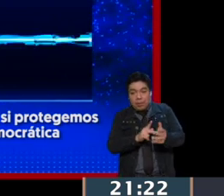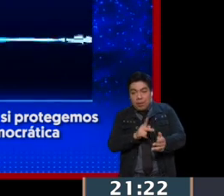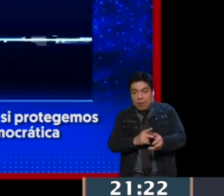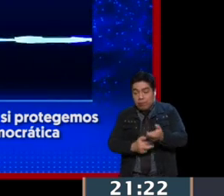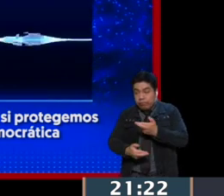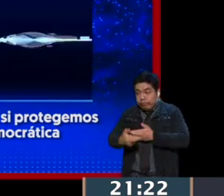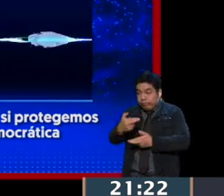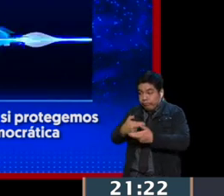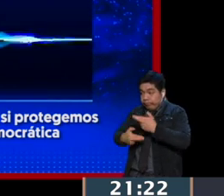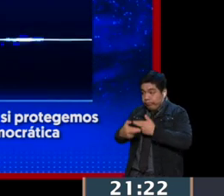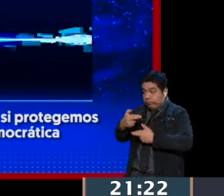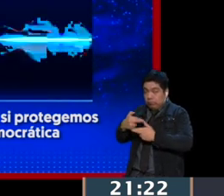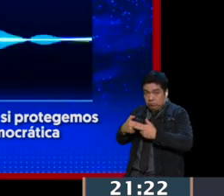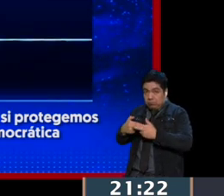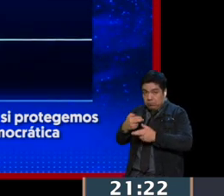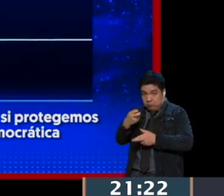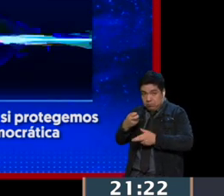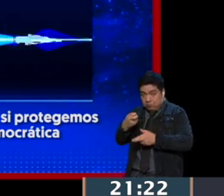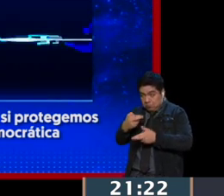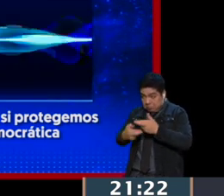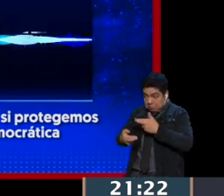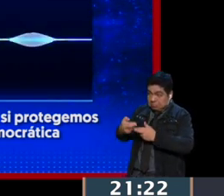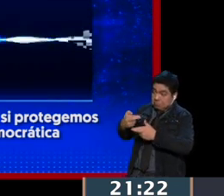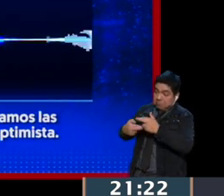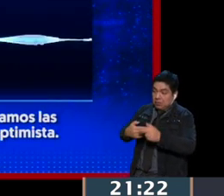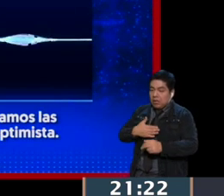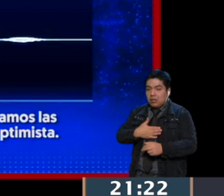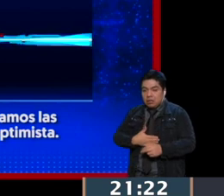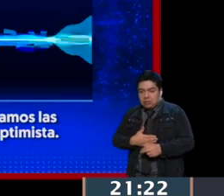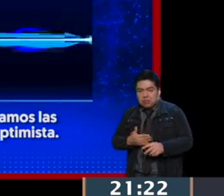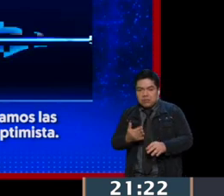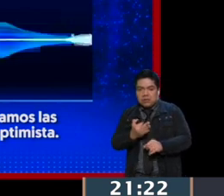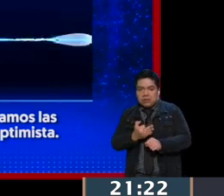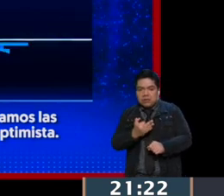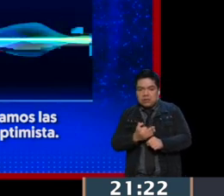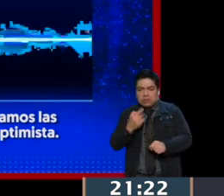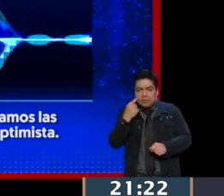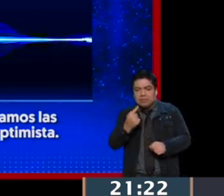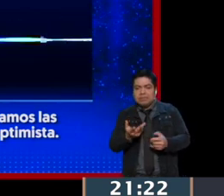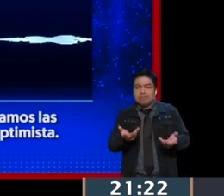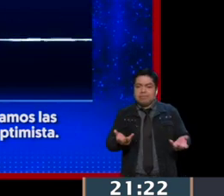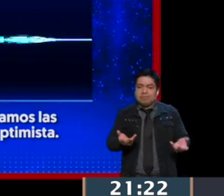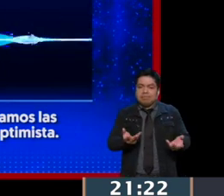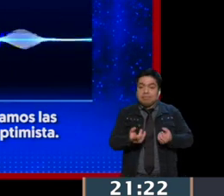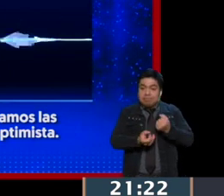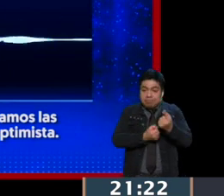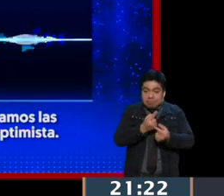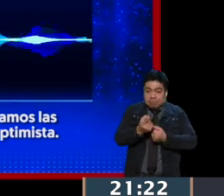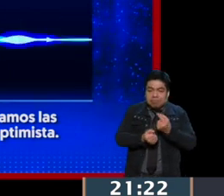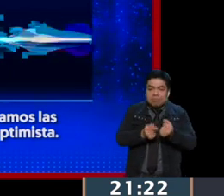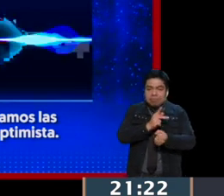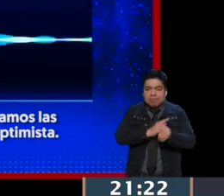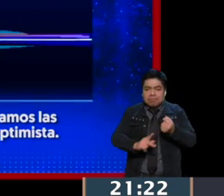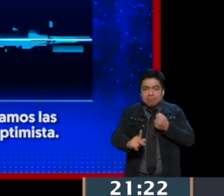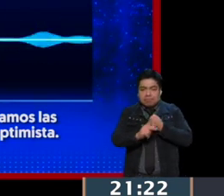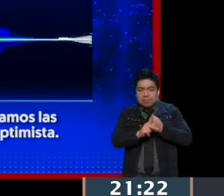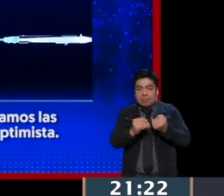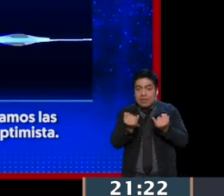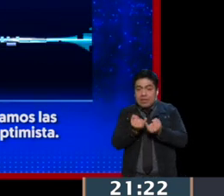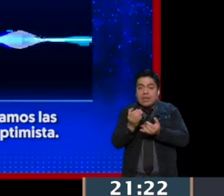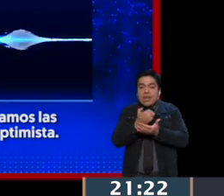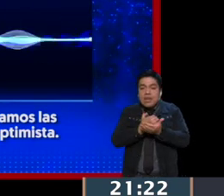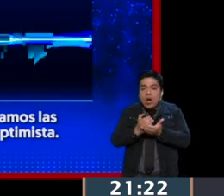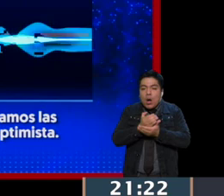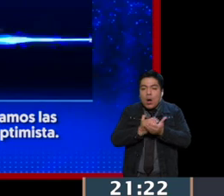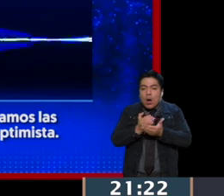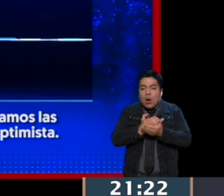evitamos esta regresión democrática que estamos viendo en algunos países y sanamos las heridas que se le